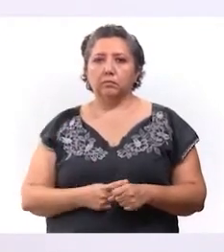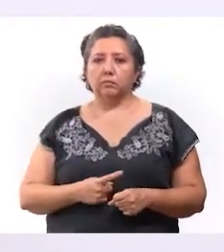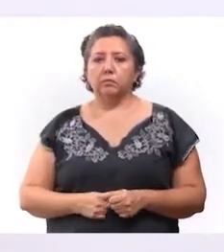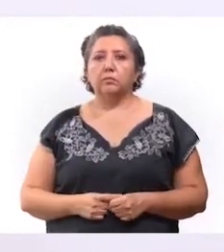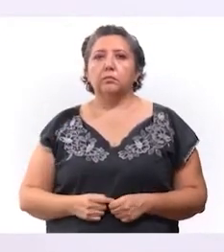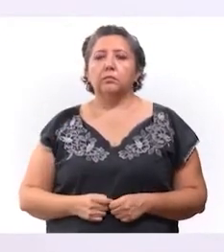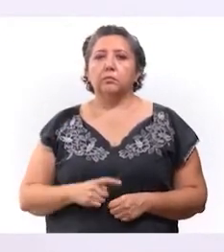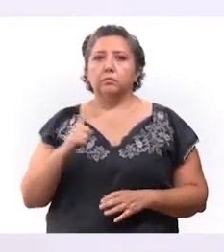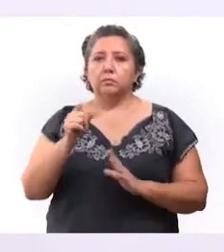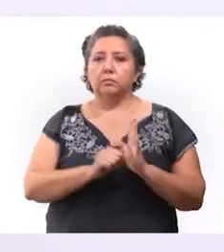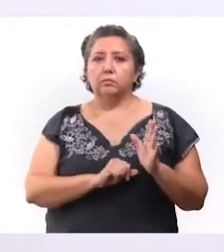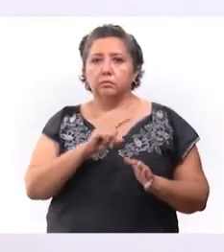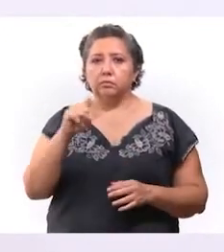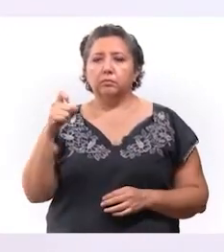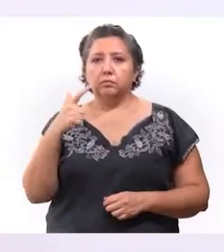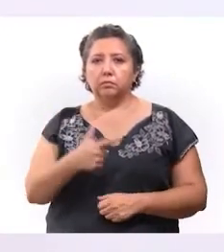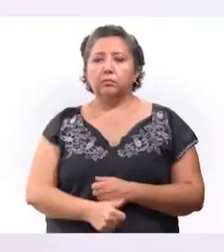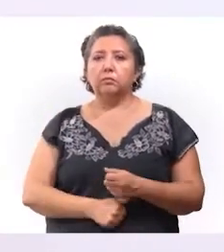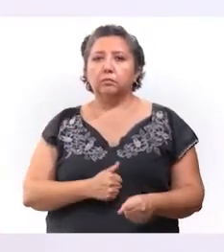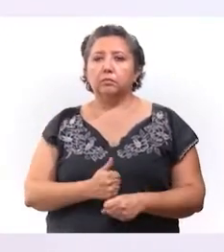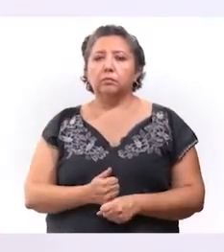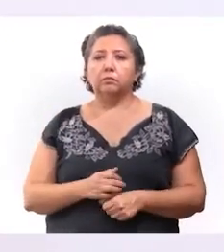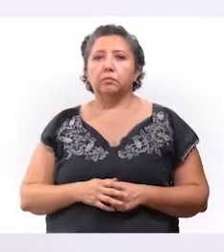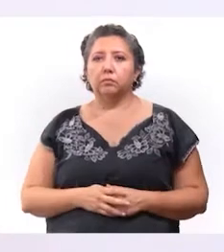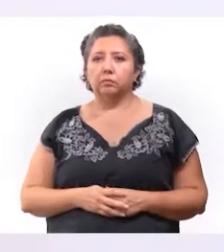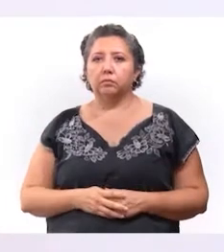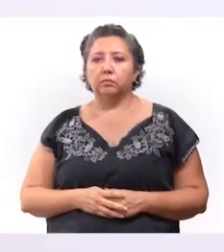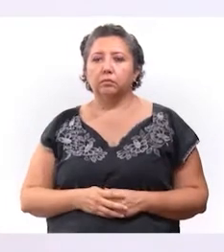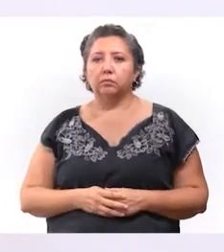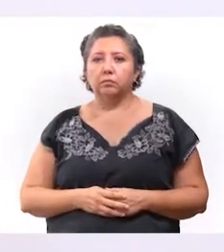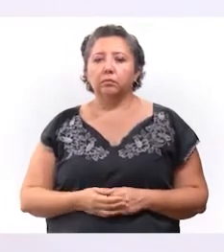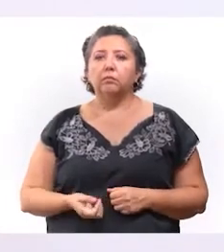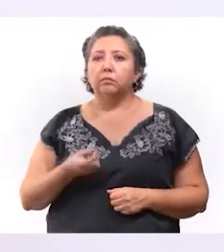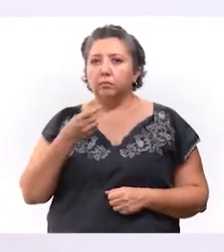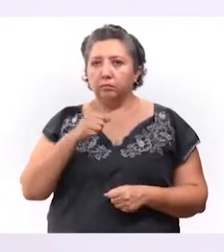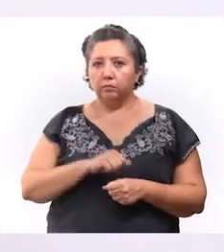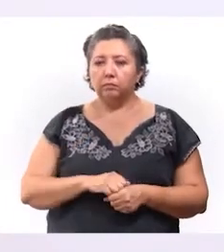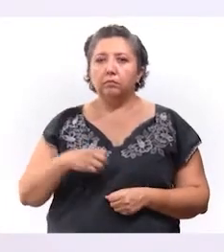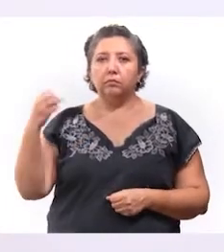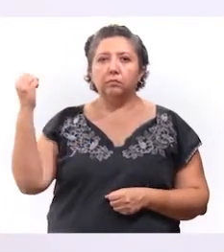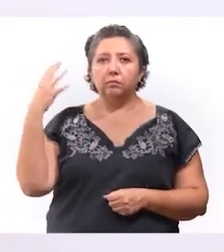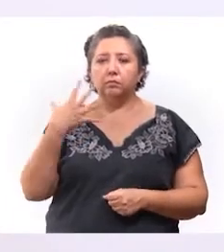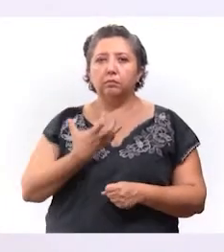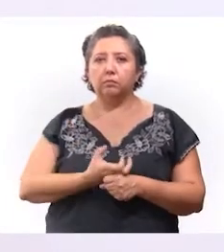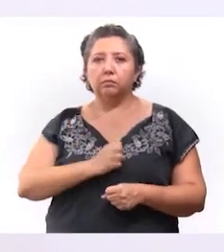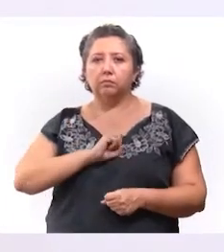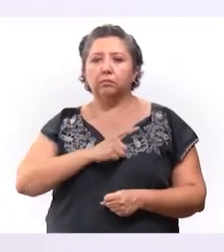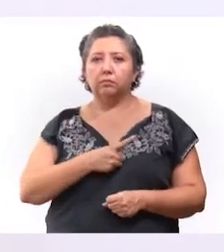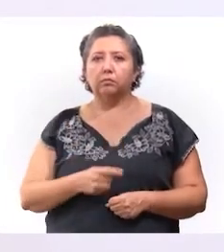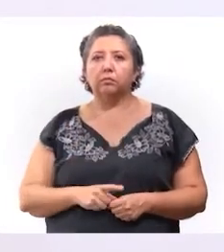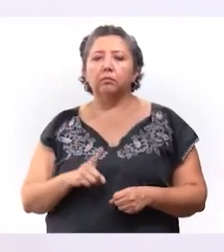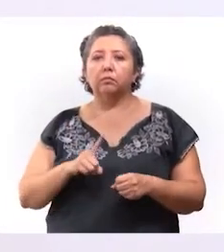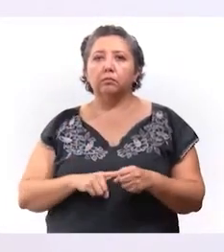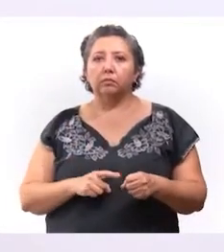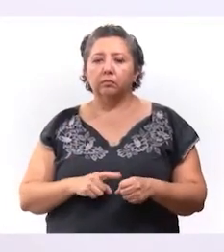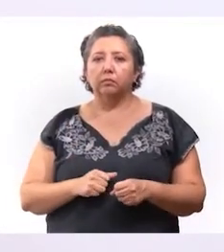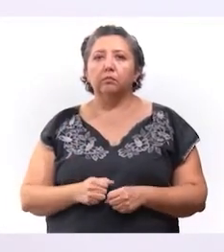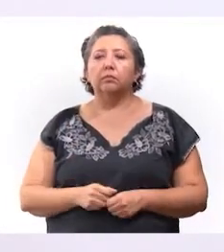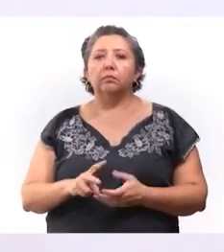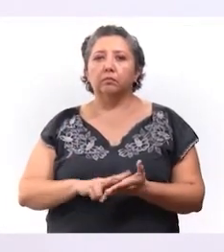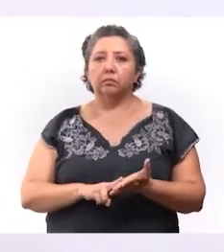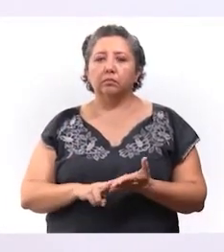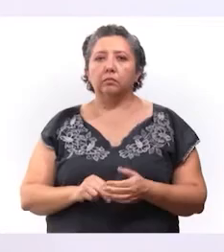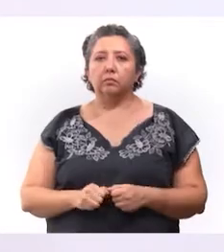edad de los casos es de 1 mes a 107 años. Los indicadores semanales del Semáforo Estatal de Salud marcan